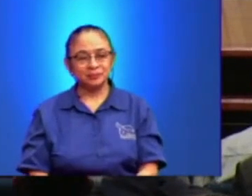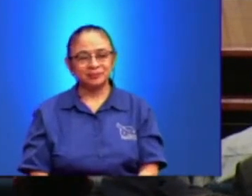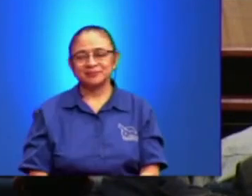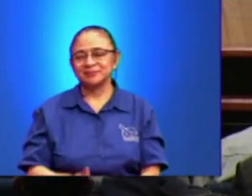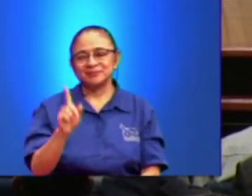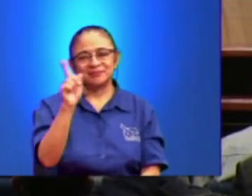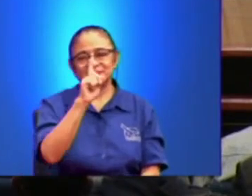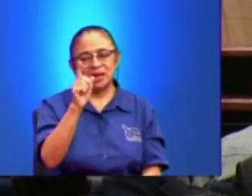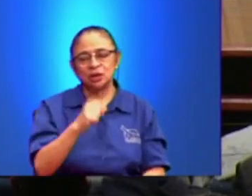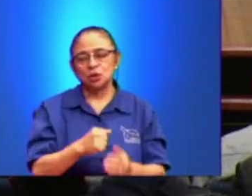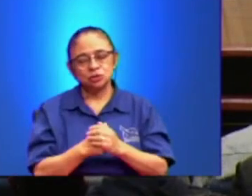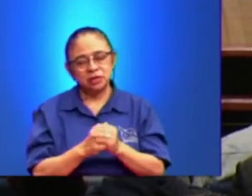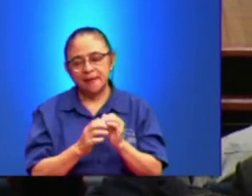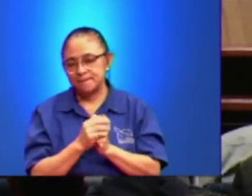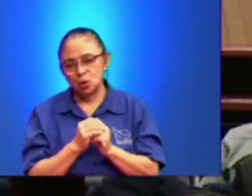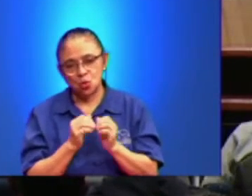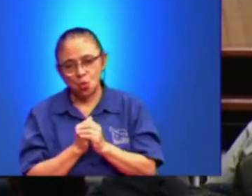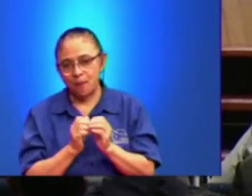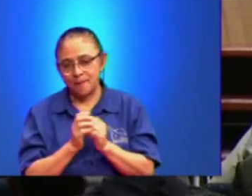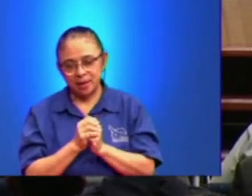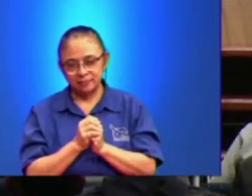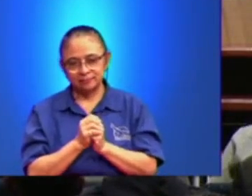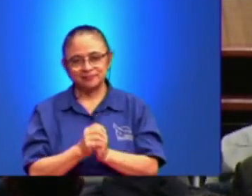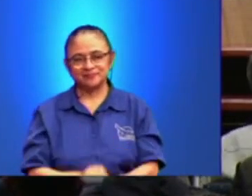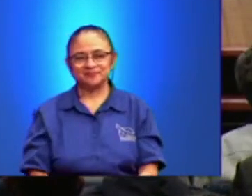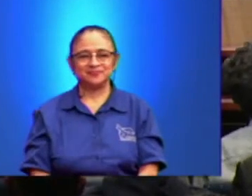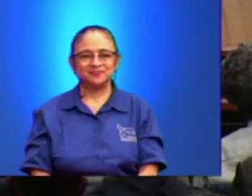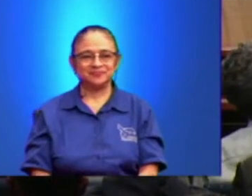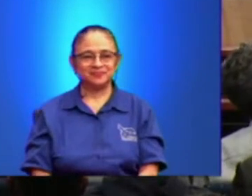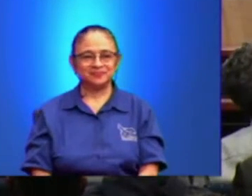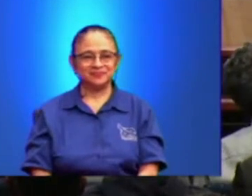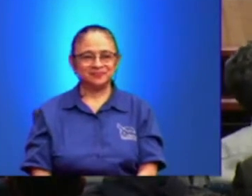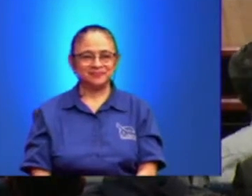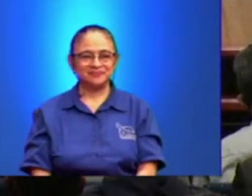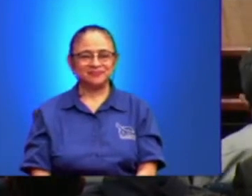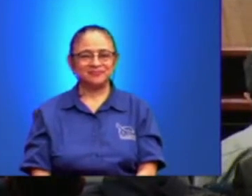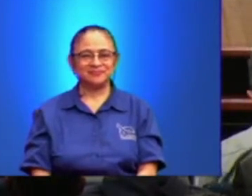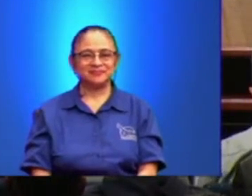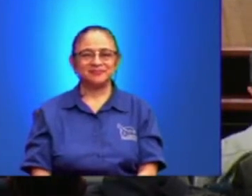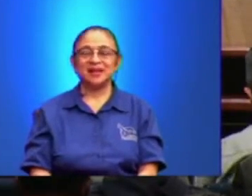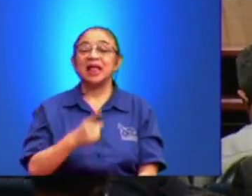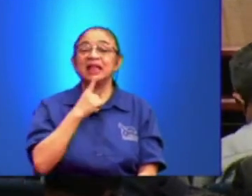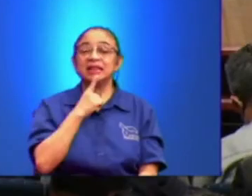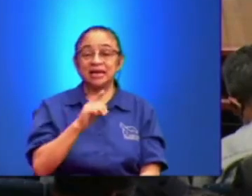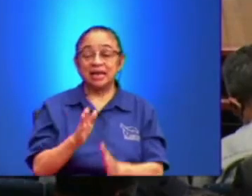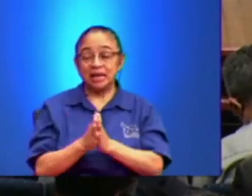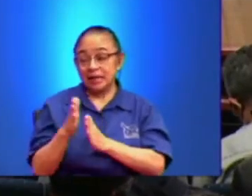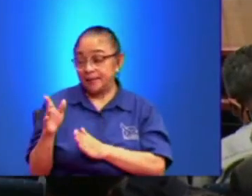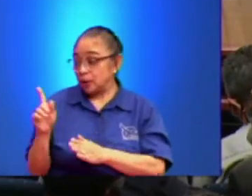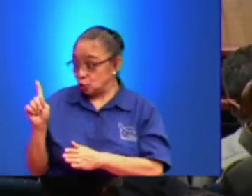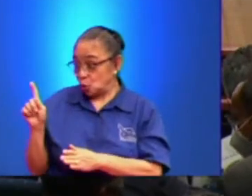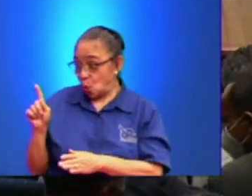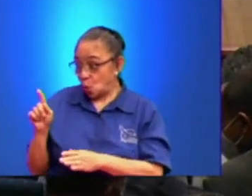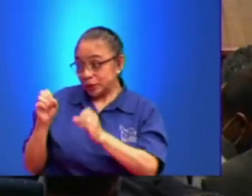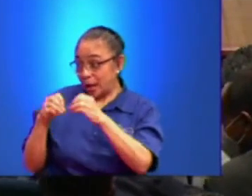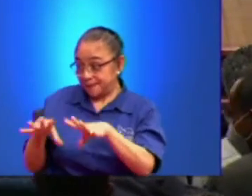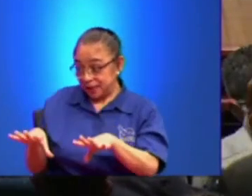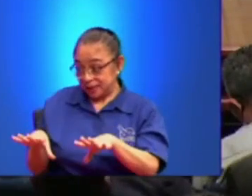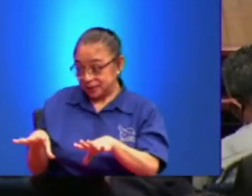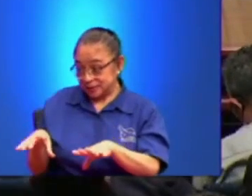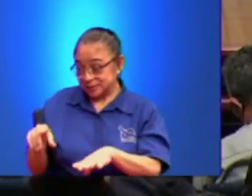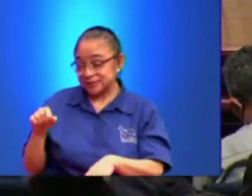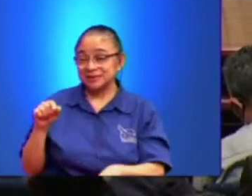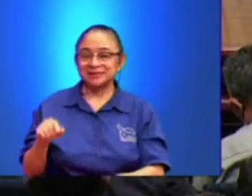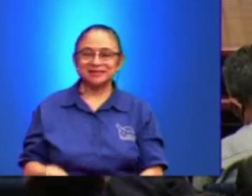preocupe no lo vamos a matar tiene una cosa que bonita no se la puede perder dígale que no te la puedes perder todavía es un misterio